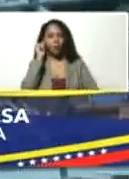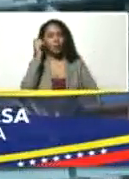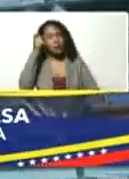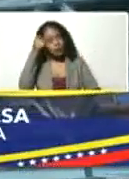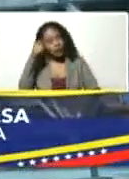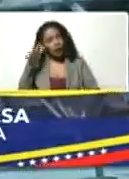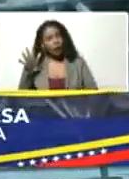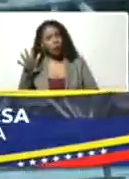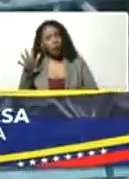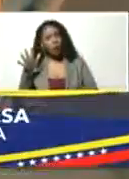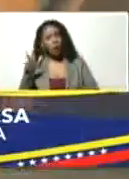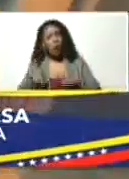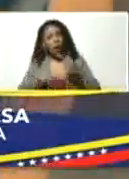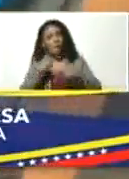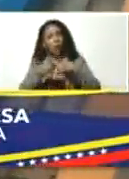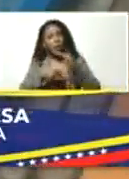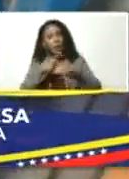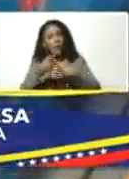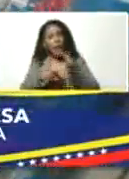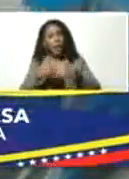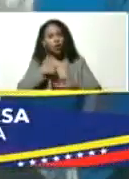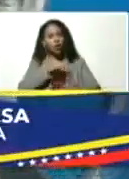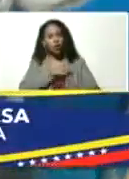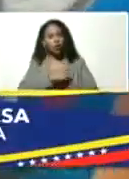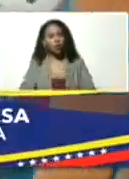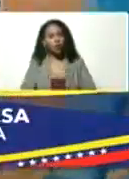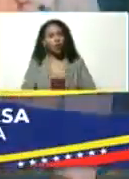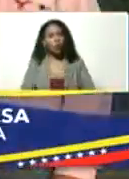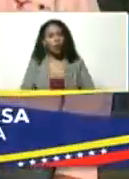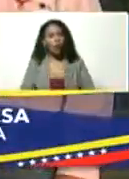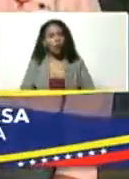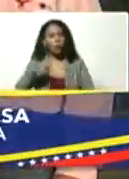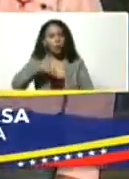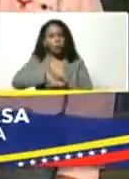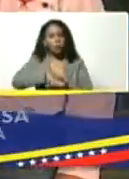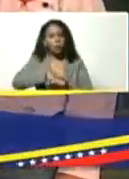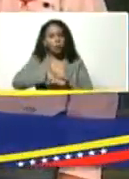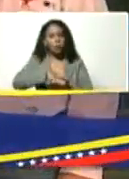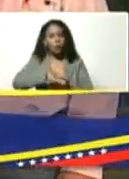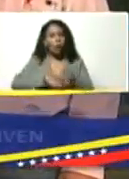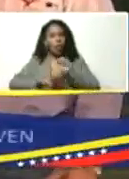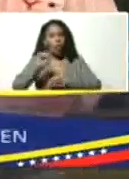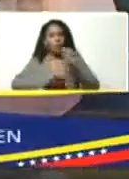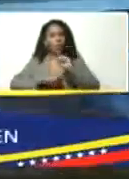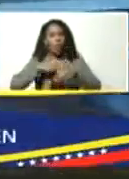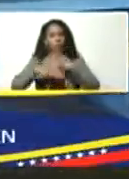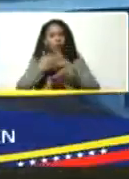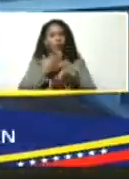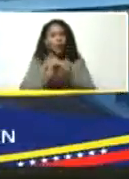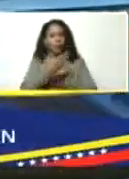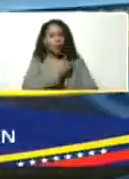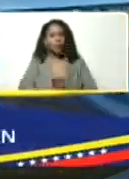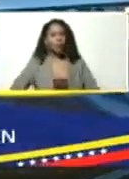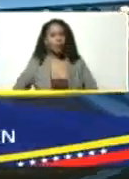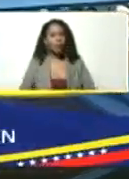creímos en sus políticas y que estamos resteados, rodilla en tierra, para defender a la revolución. Muchas gracias, presidente.